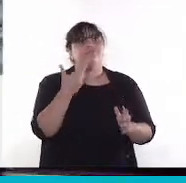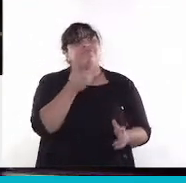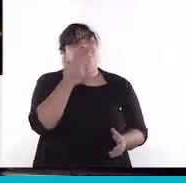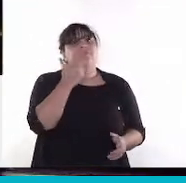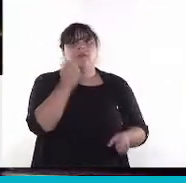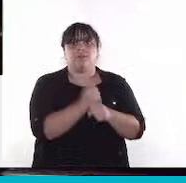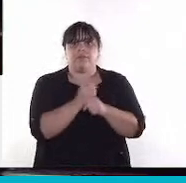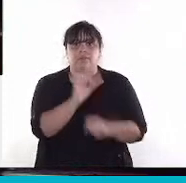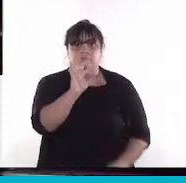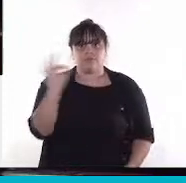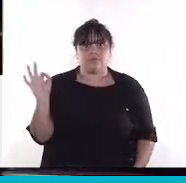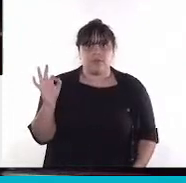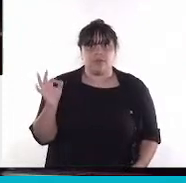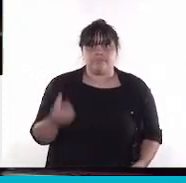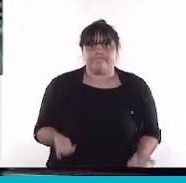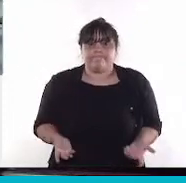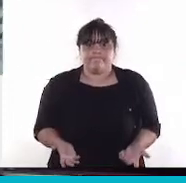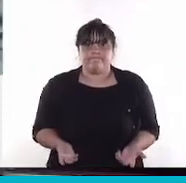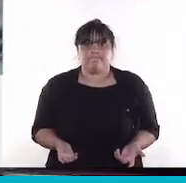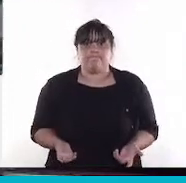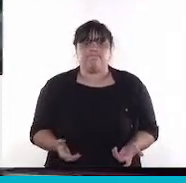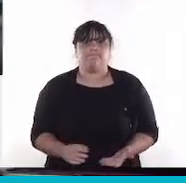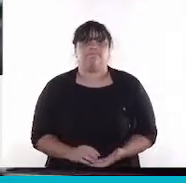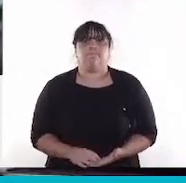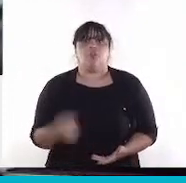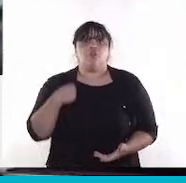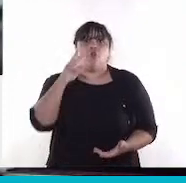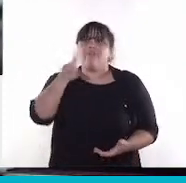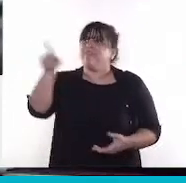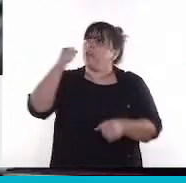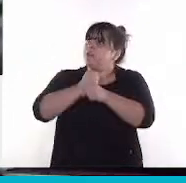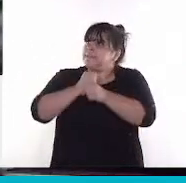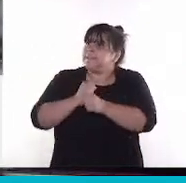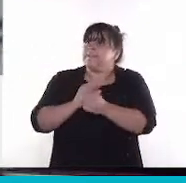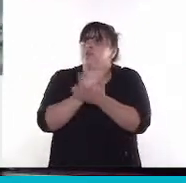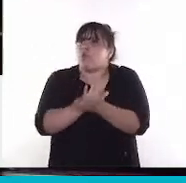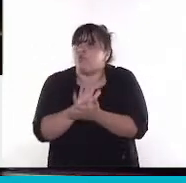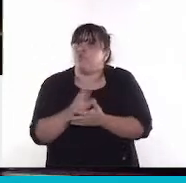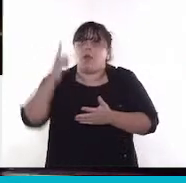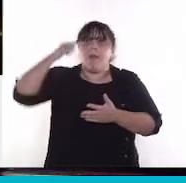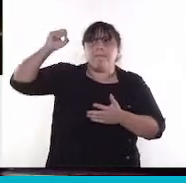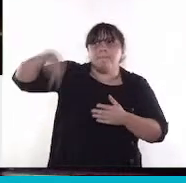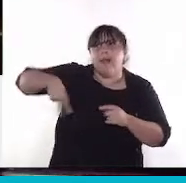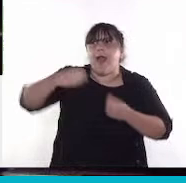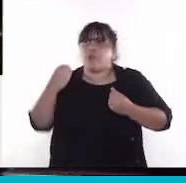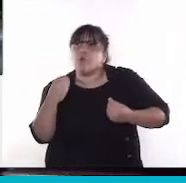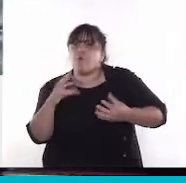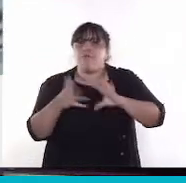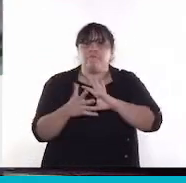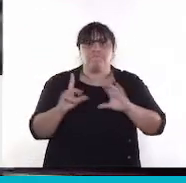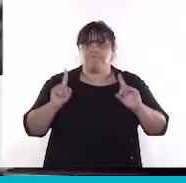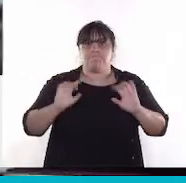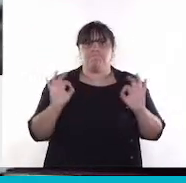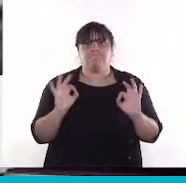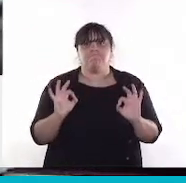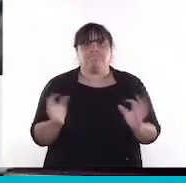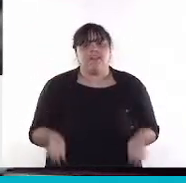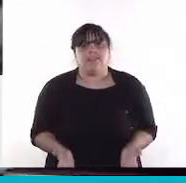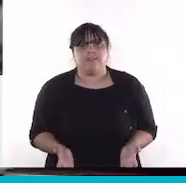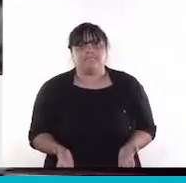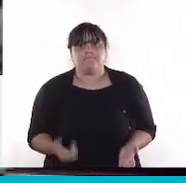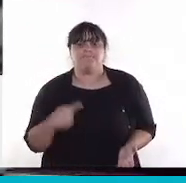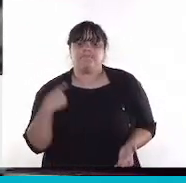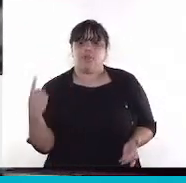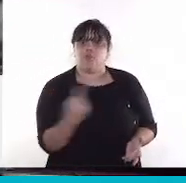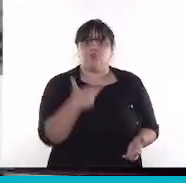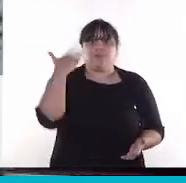trabajando para resolverlos. No los veo planteando soluciones para resolverlos. Y nosotros lo veníamos diciendo